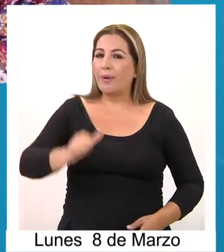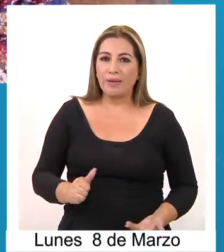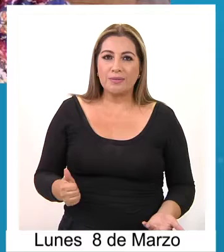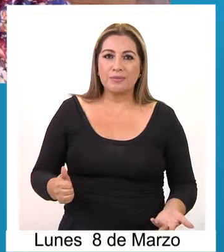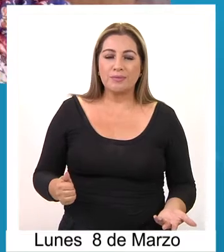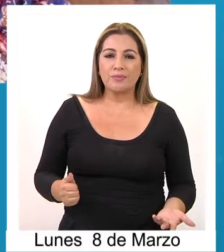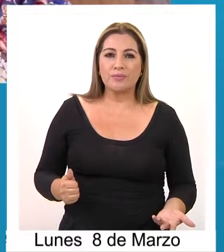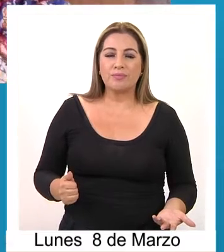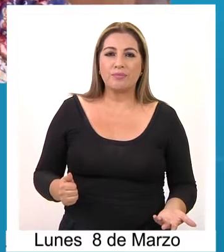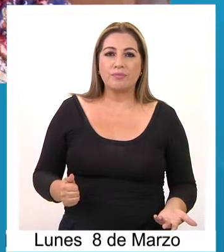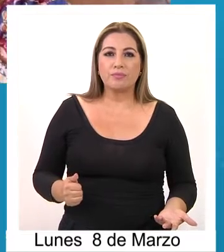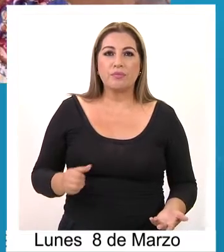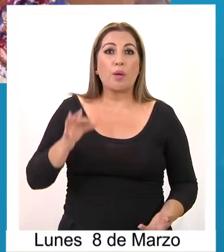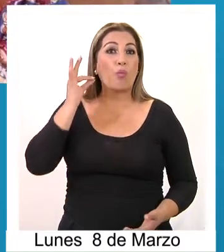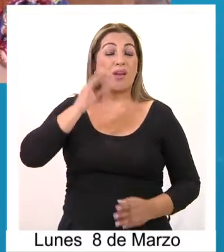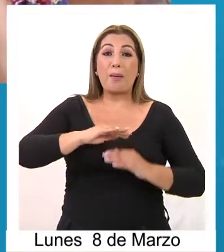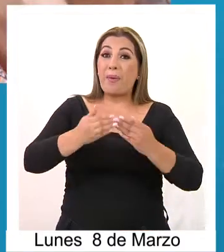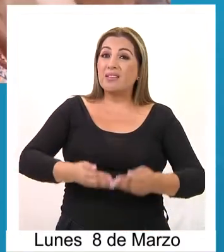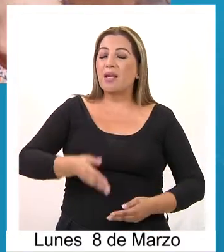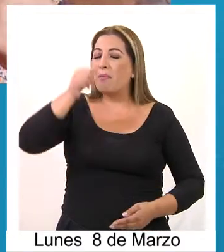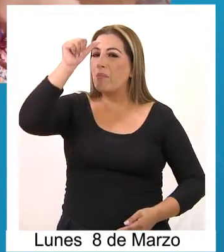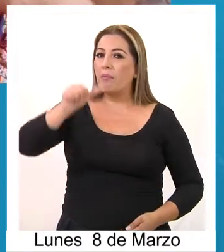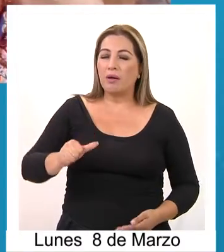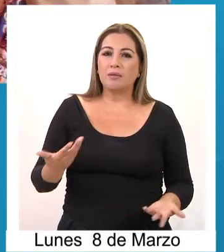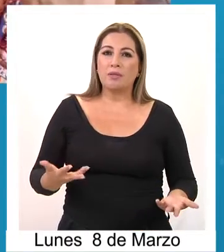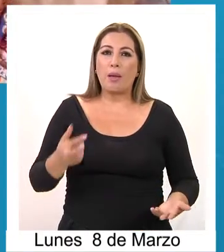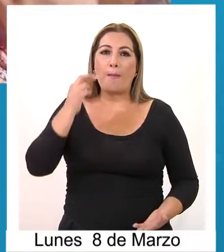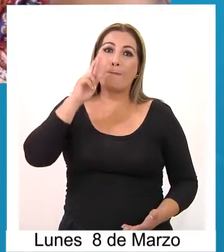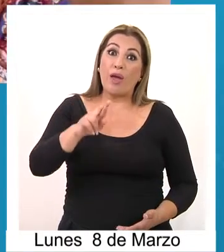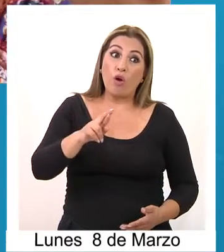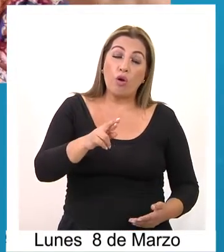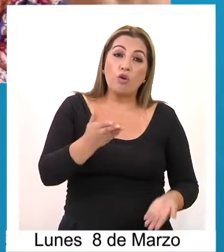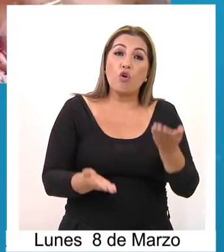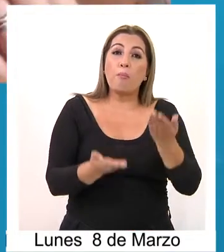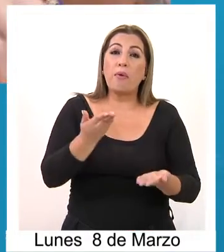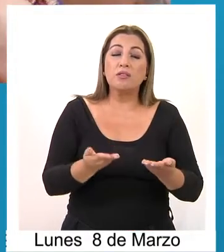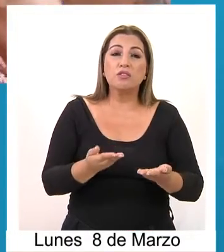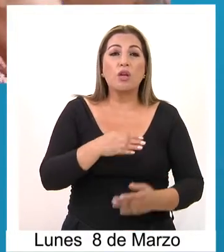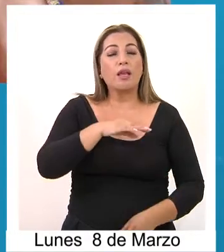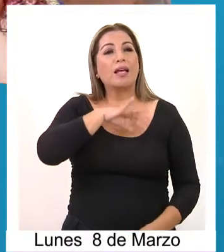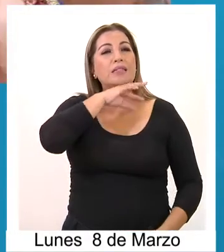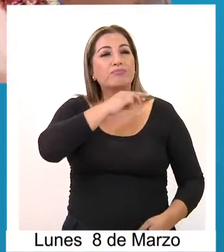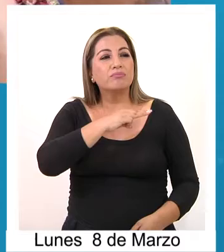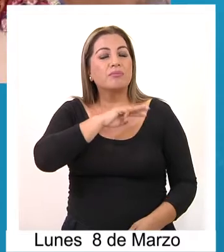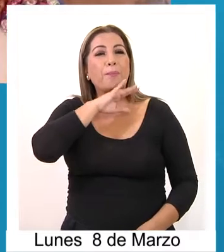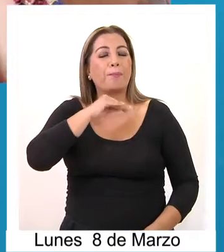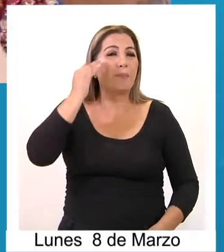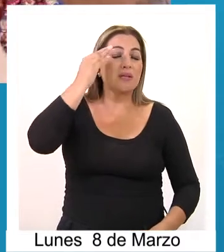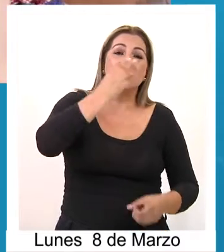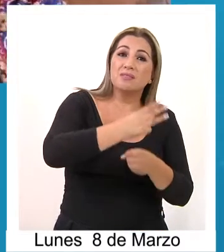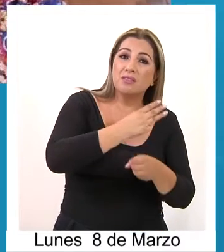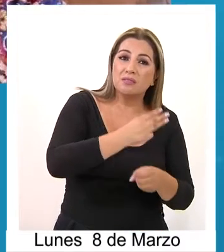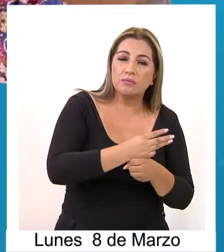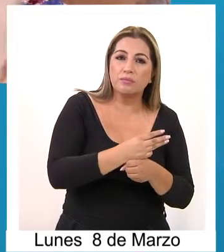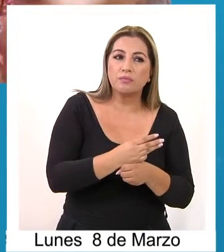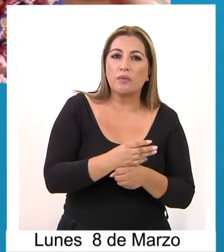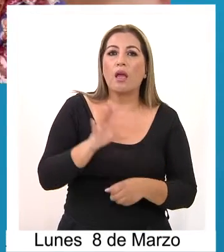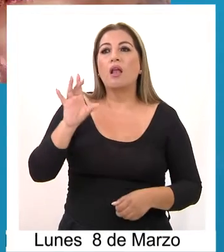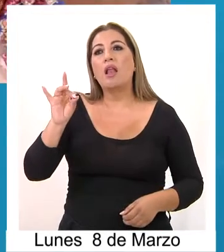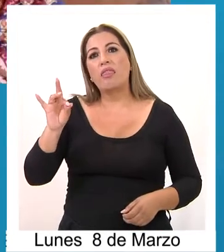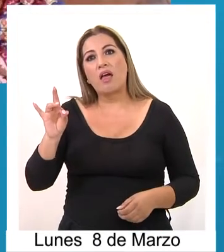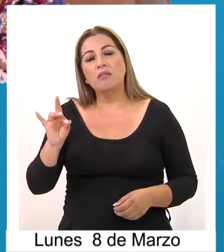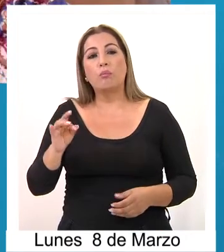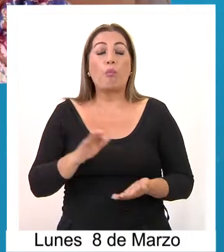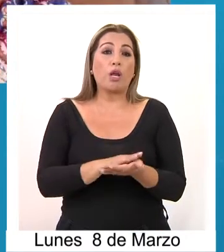peor. No tanto Sí, peor como una persona de la tercera edad, por ejemplo, pero sí les va peor que una mujer de la misma edad que no